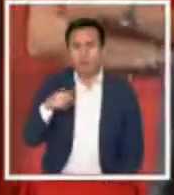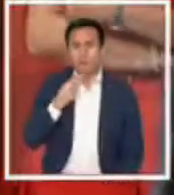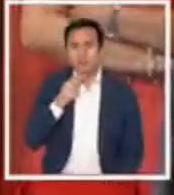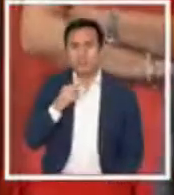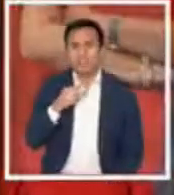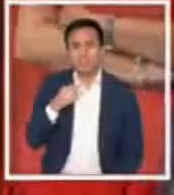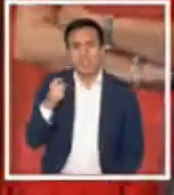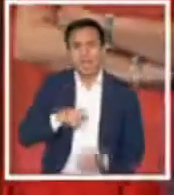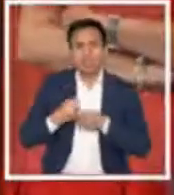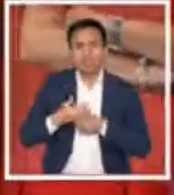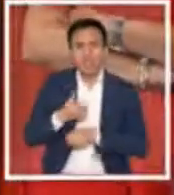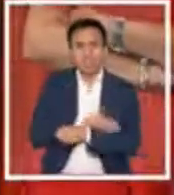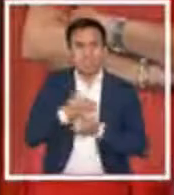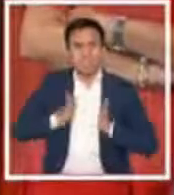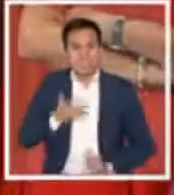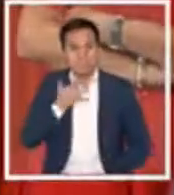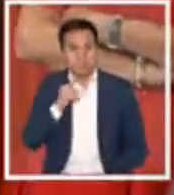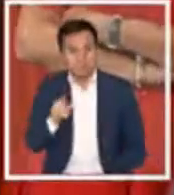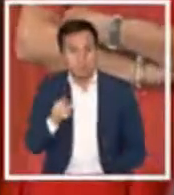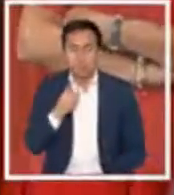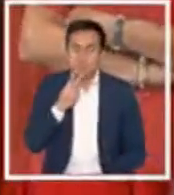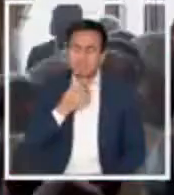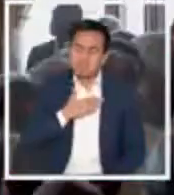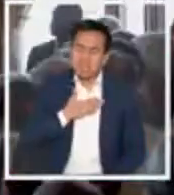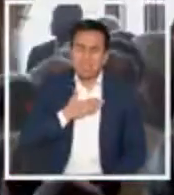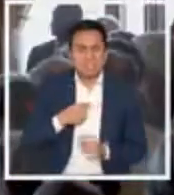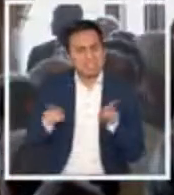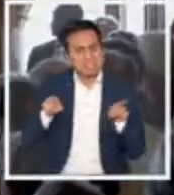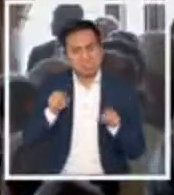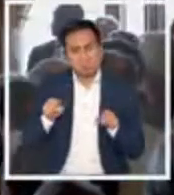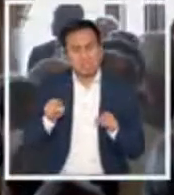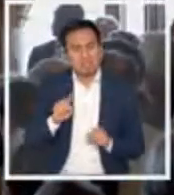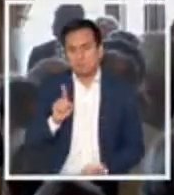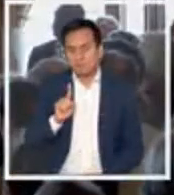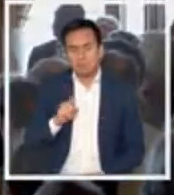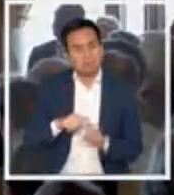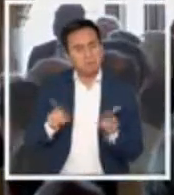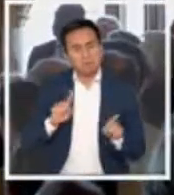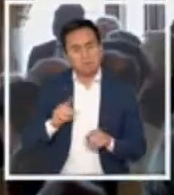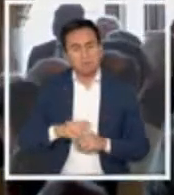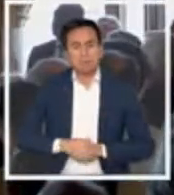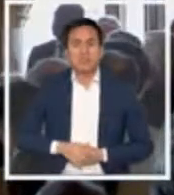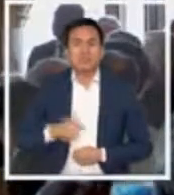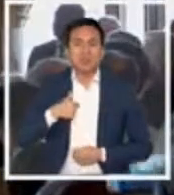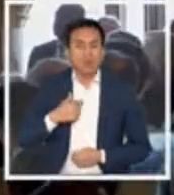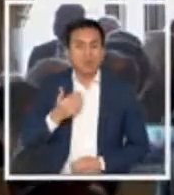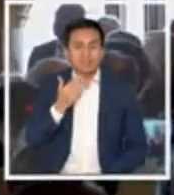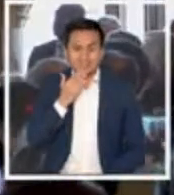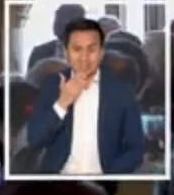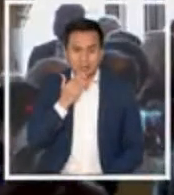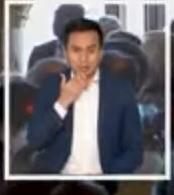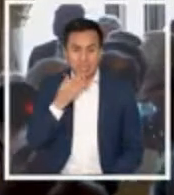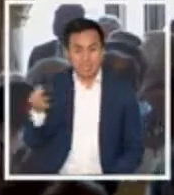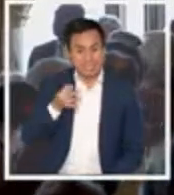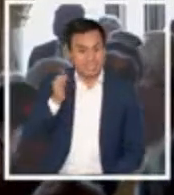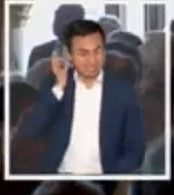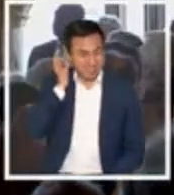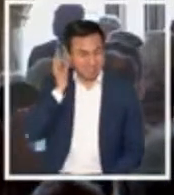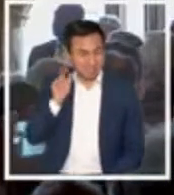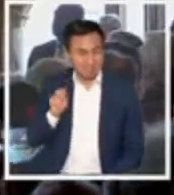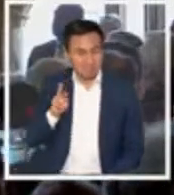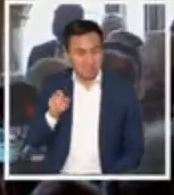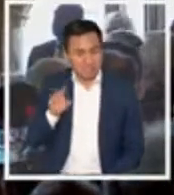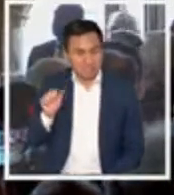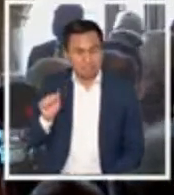100 años antes que tú, mi vida no fue tan distinta a la tuya. Yo también, dice ella,